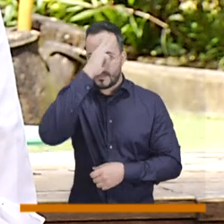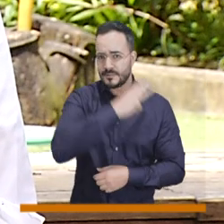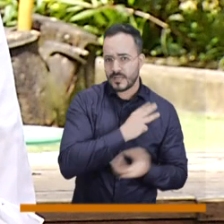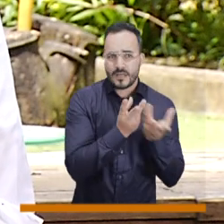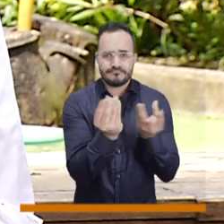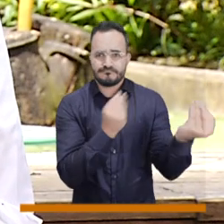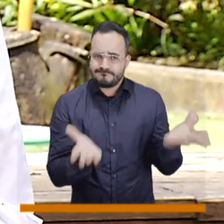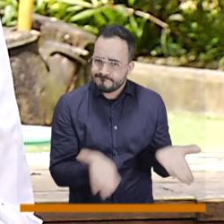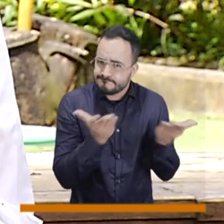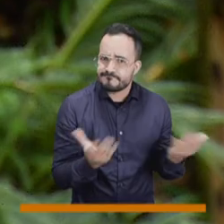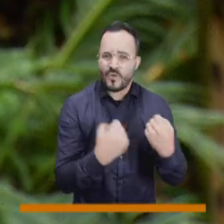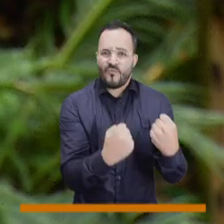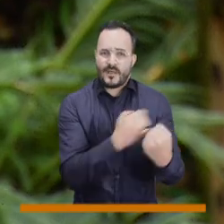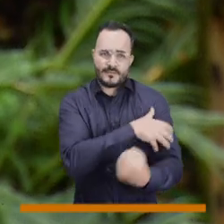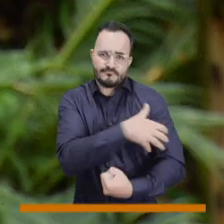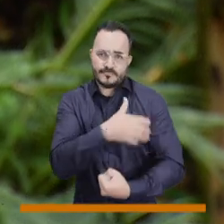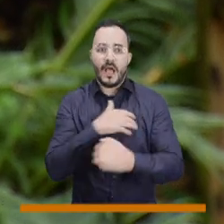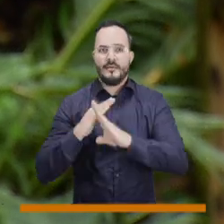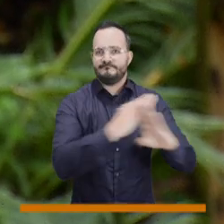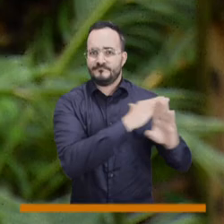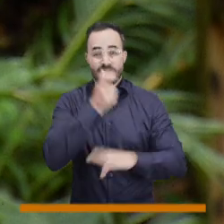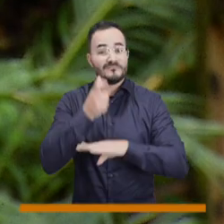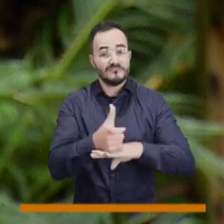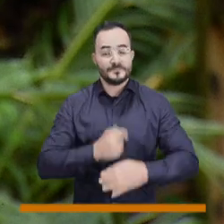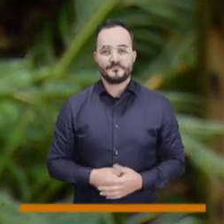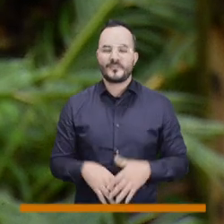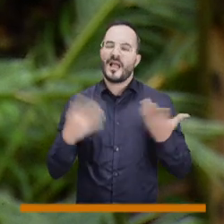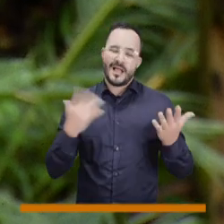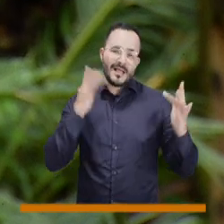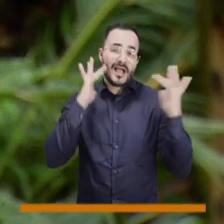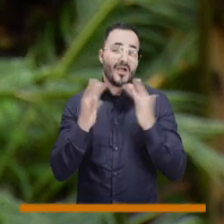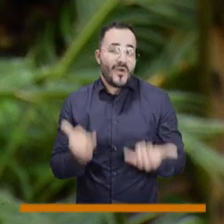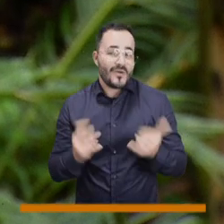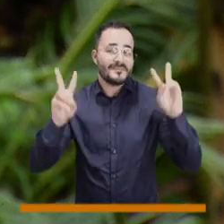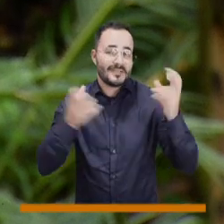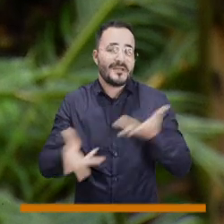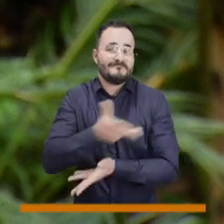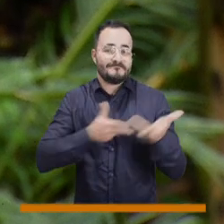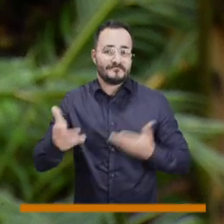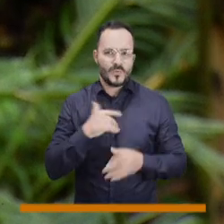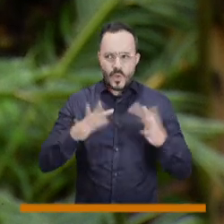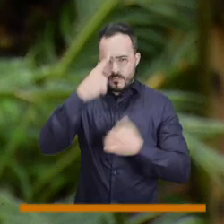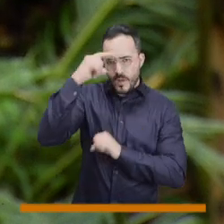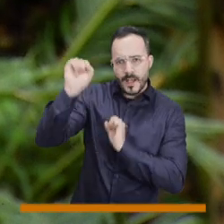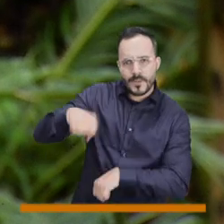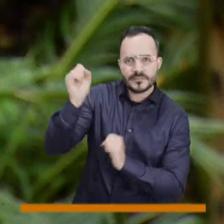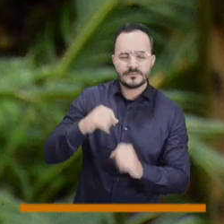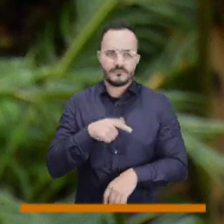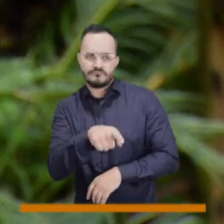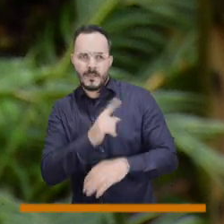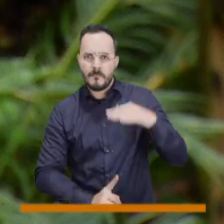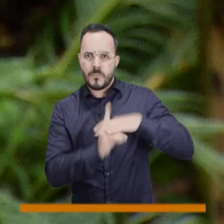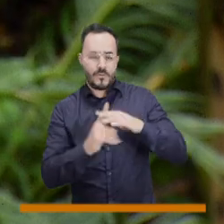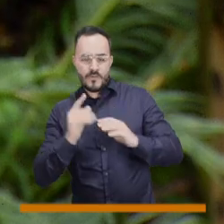militares y de la policía. Pues en el día de hoy estaremos precisamente hablando acerca de cómo la capacidad, la voluntad, la reacción de